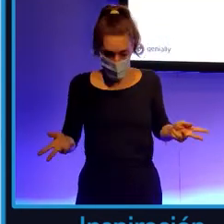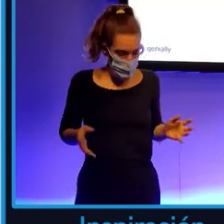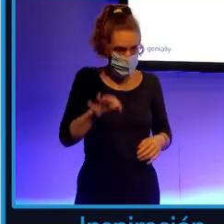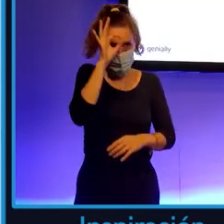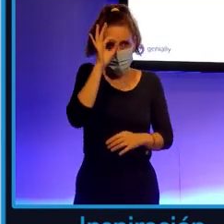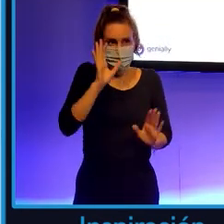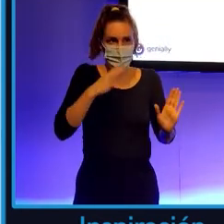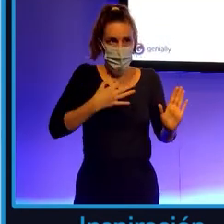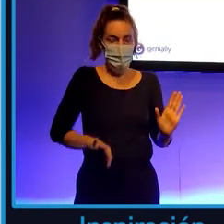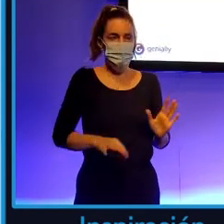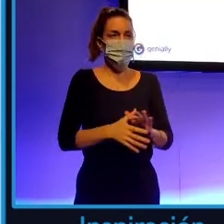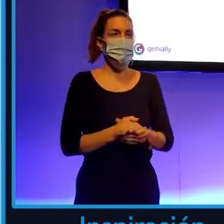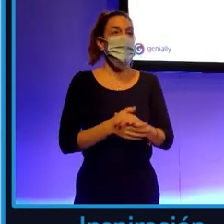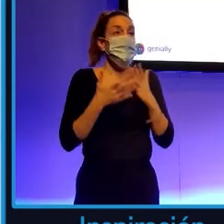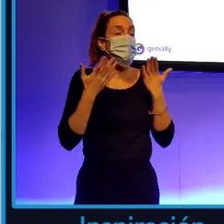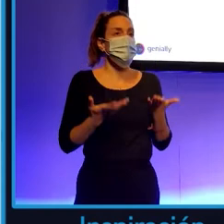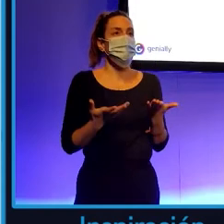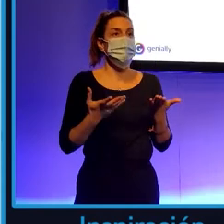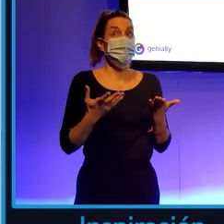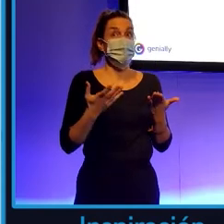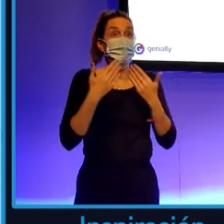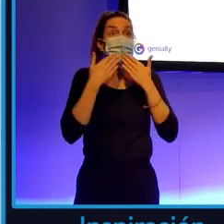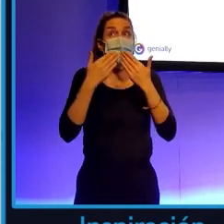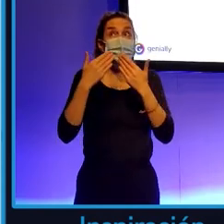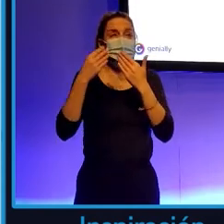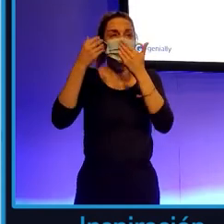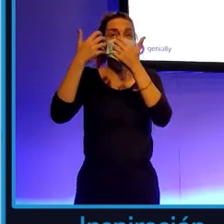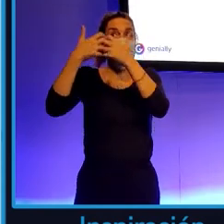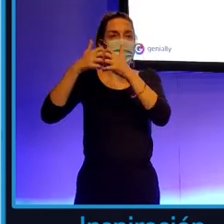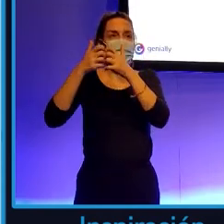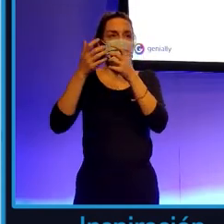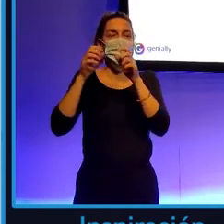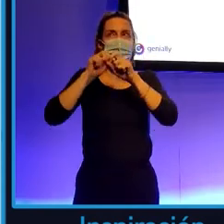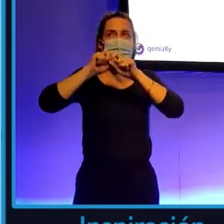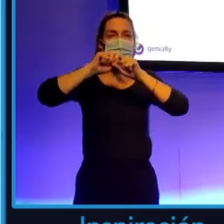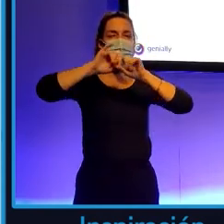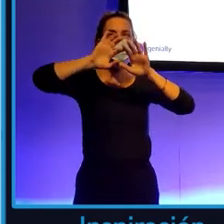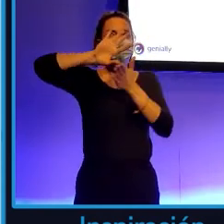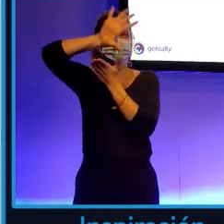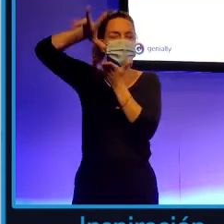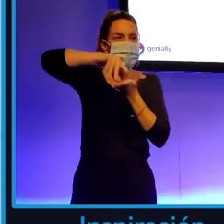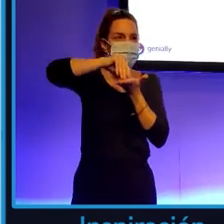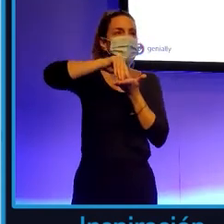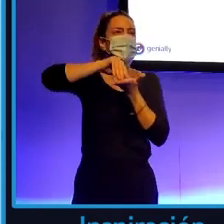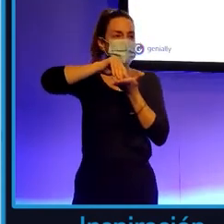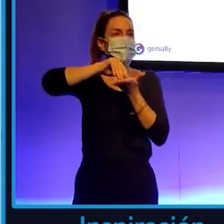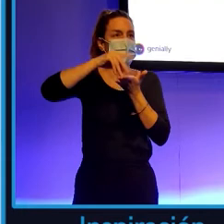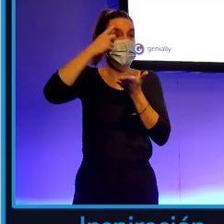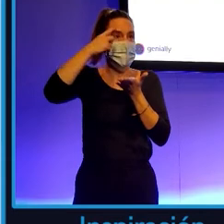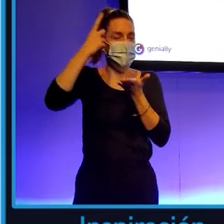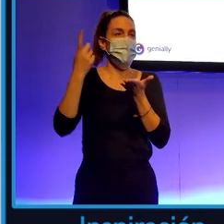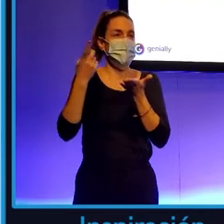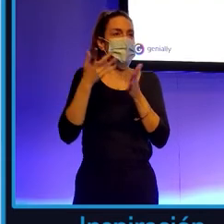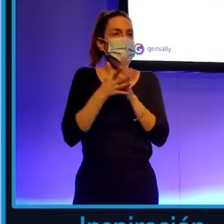eso cambia todo el sistema logístico que había con anterioridad porque si tú eres capaz de saber